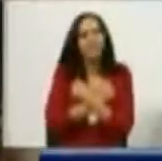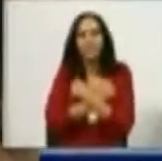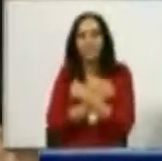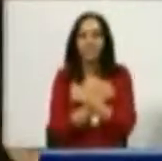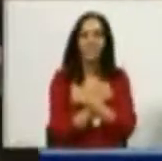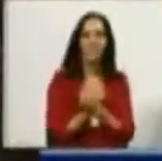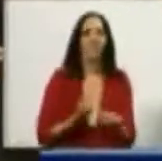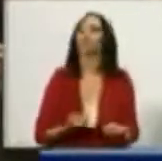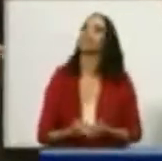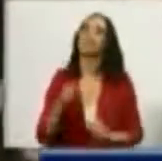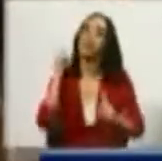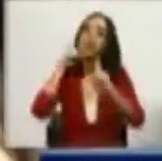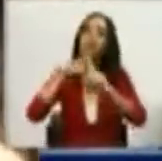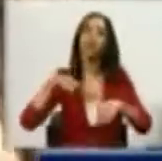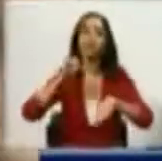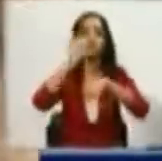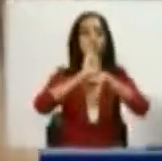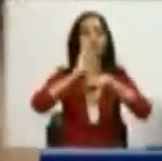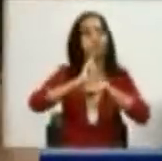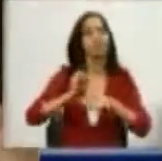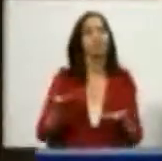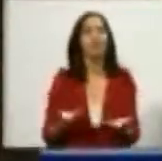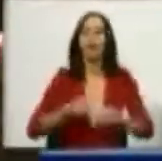en el caso